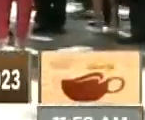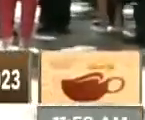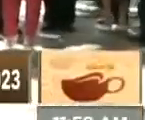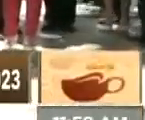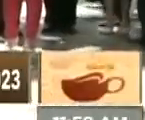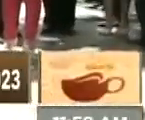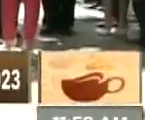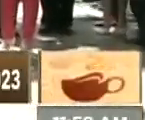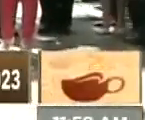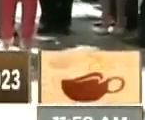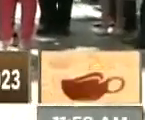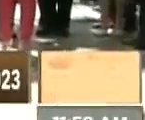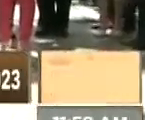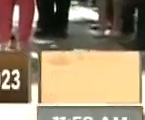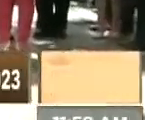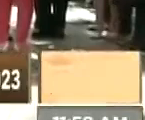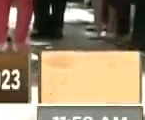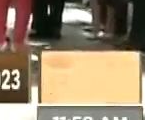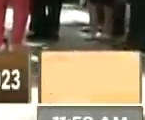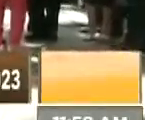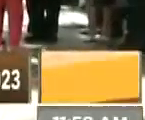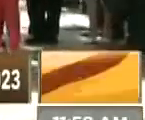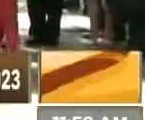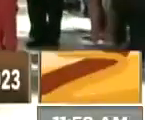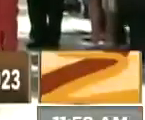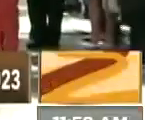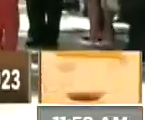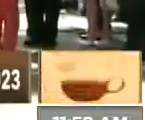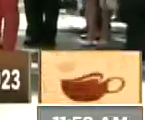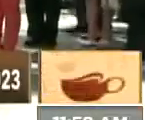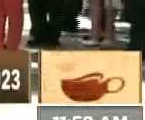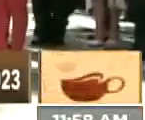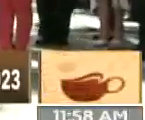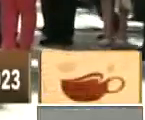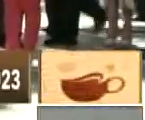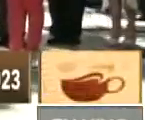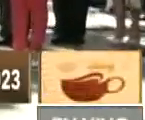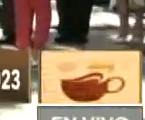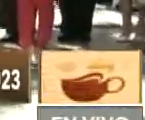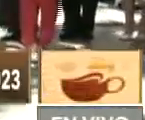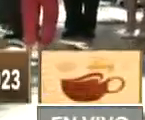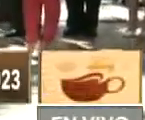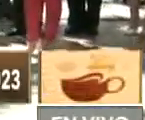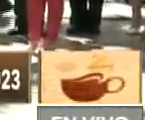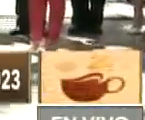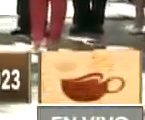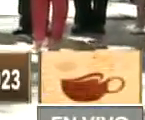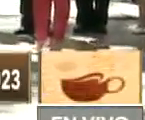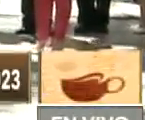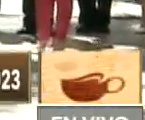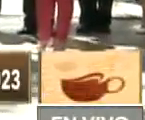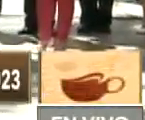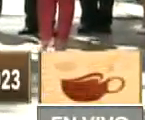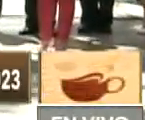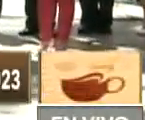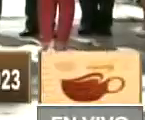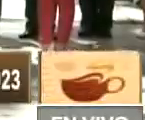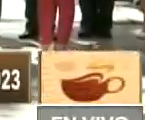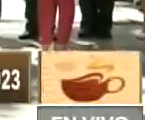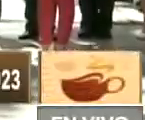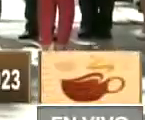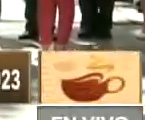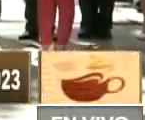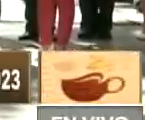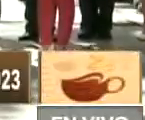desplazarse hasta la sede de la Asamblea Nacional. Mientras este recorrido sucede, escuchamos el